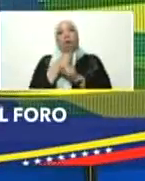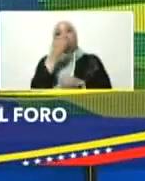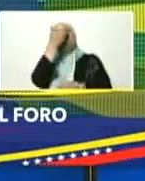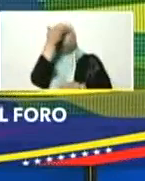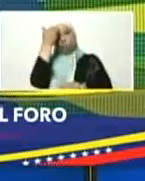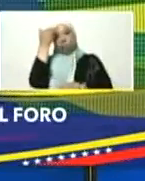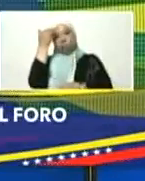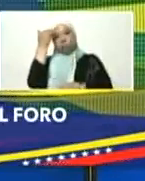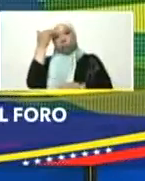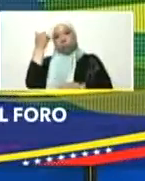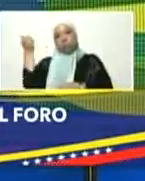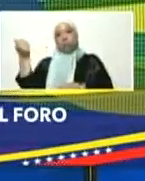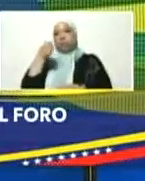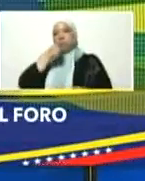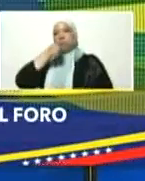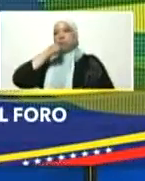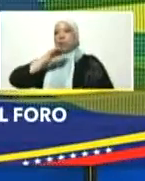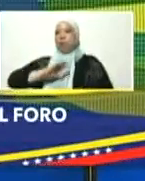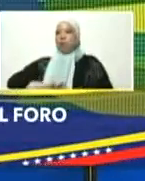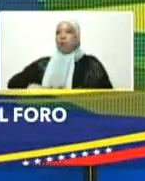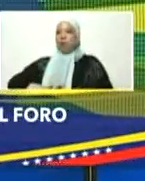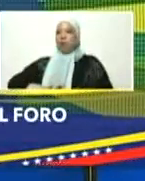el basural de la historia.